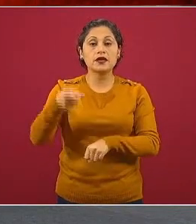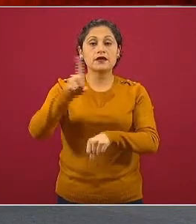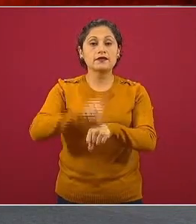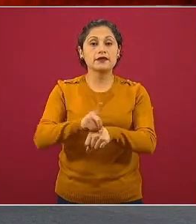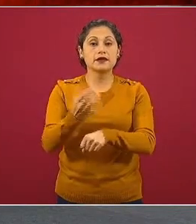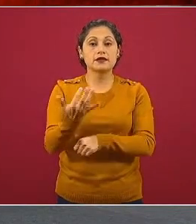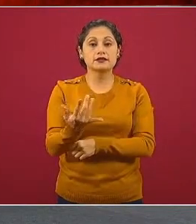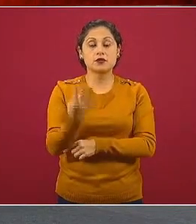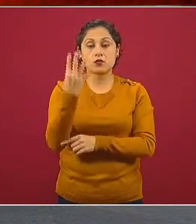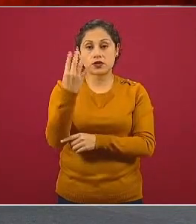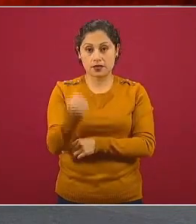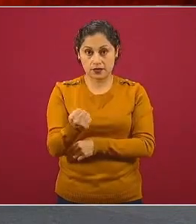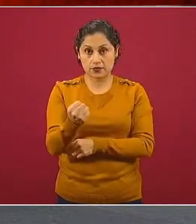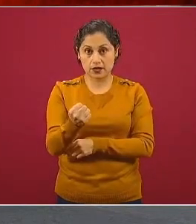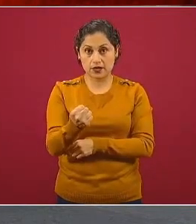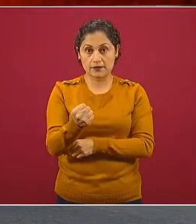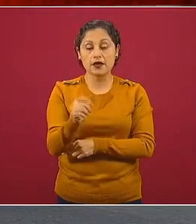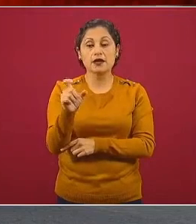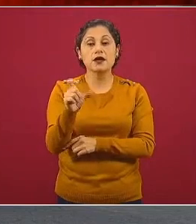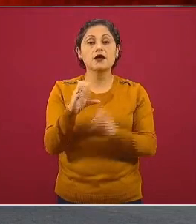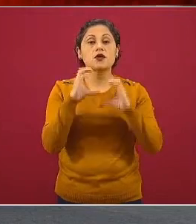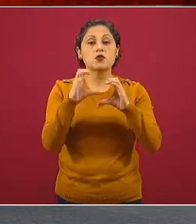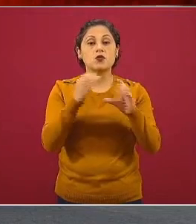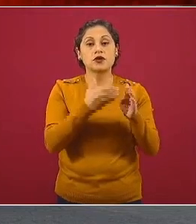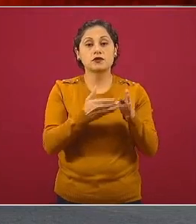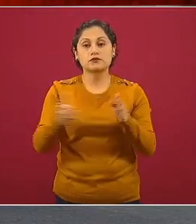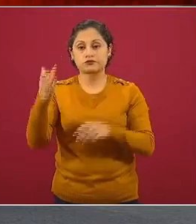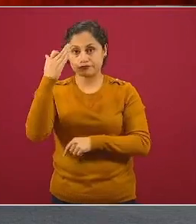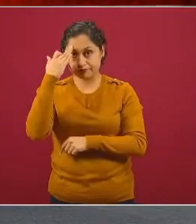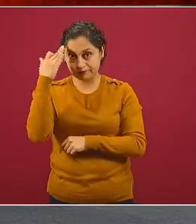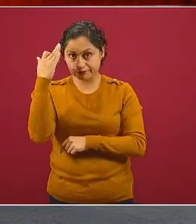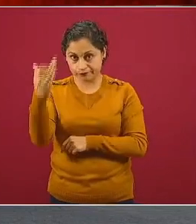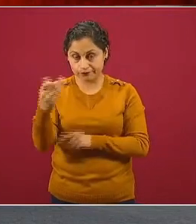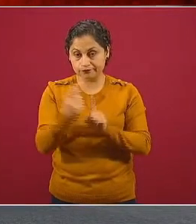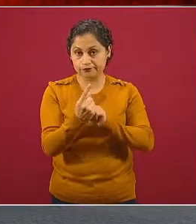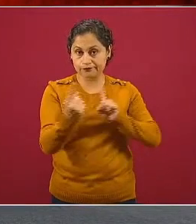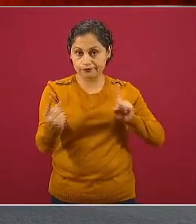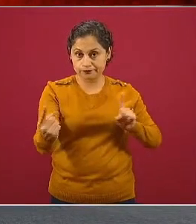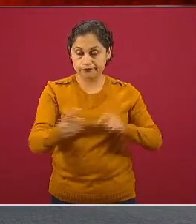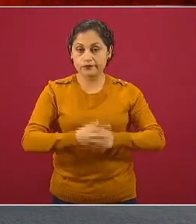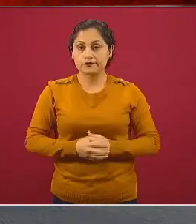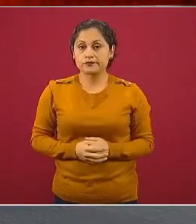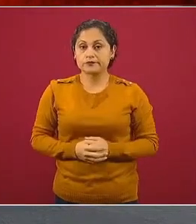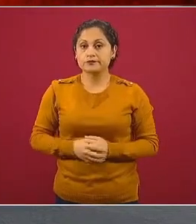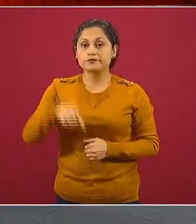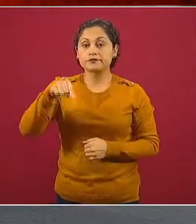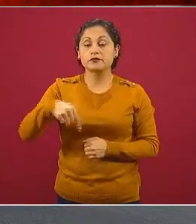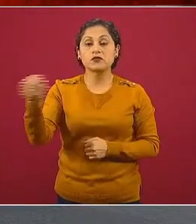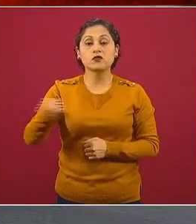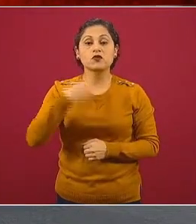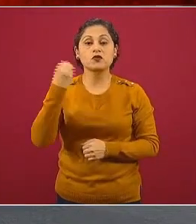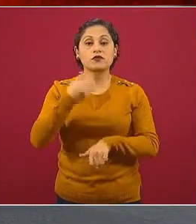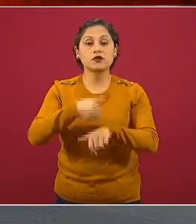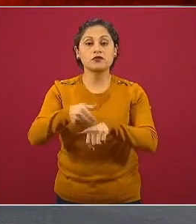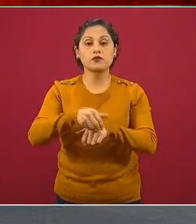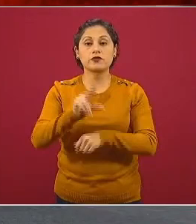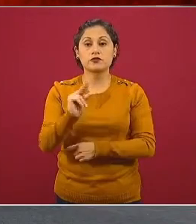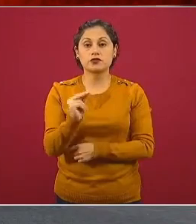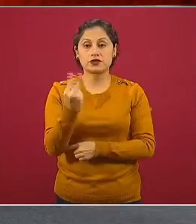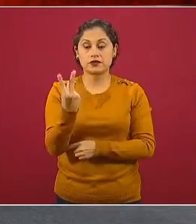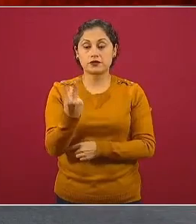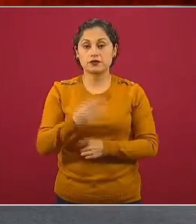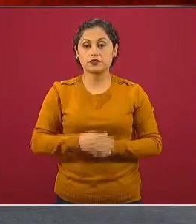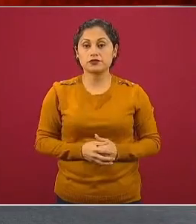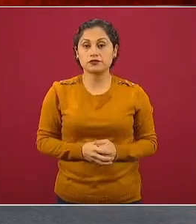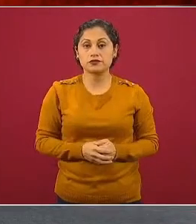de nuestra Jornada Nacional de Sana Distancia. Estamos en nuestra conferencia vespertina número 82. Pasemos